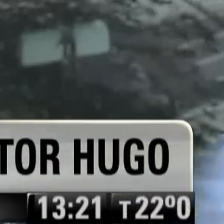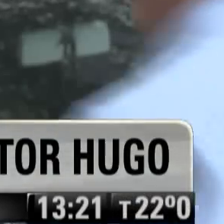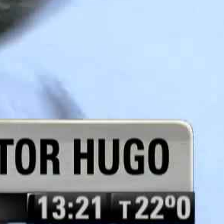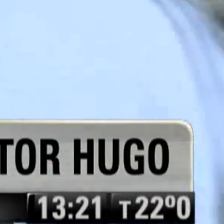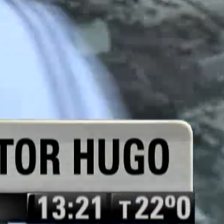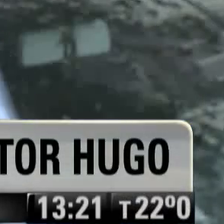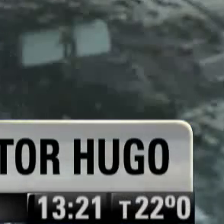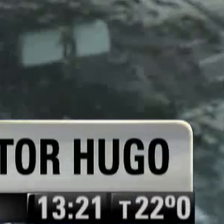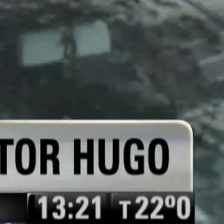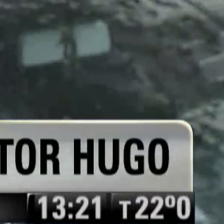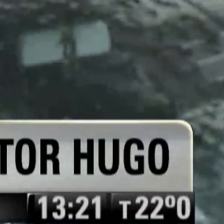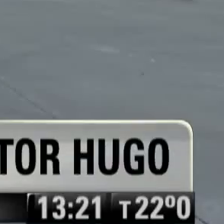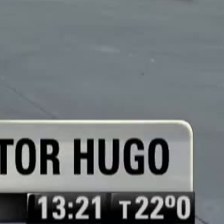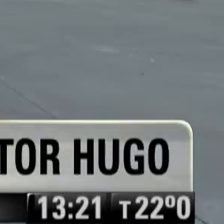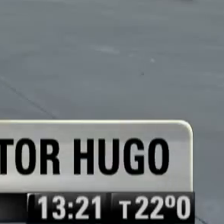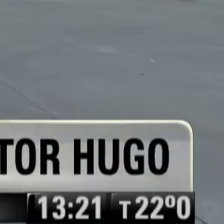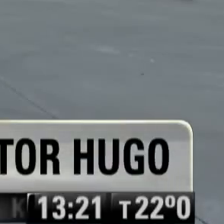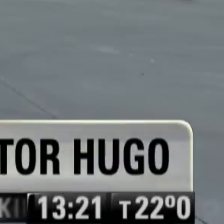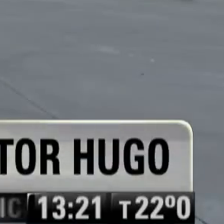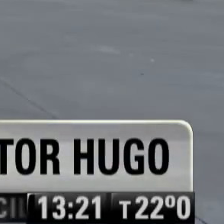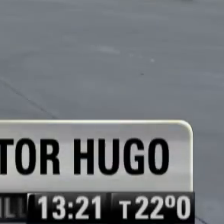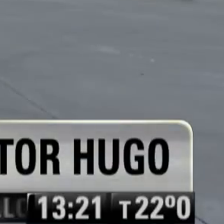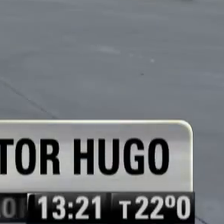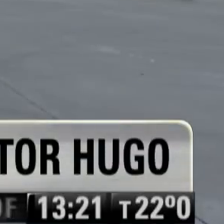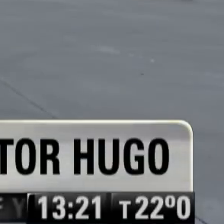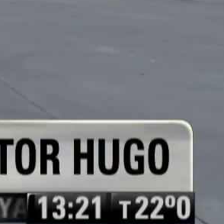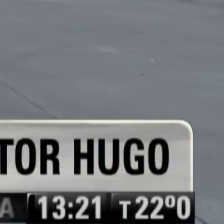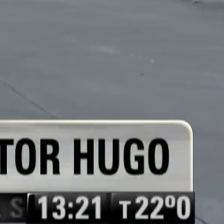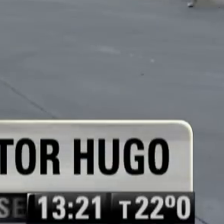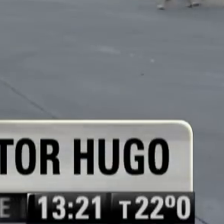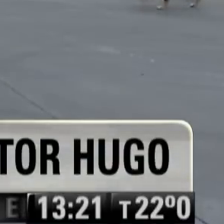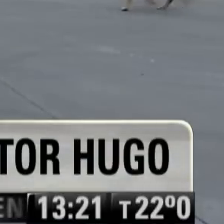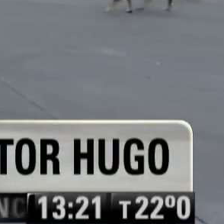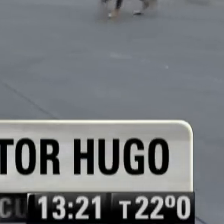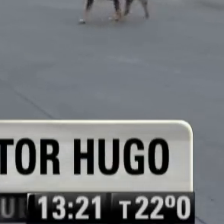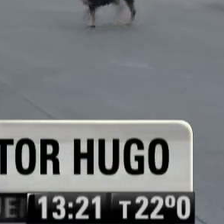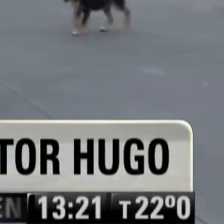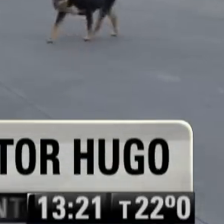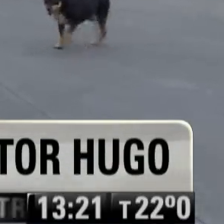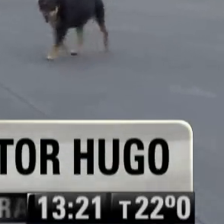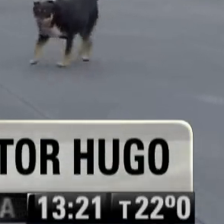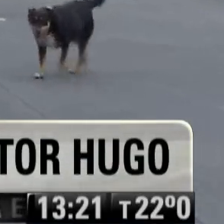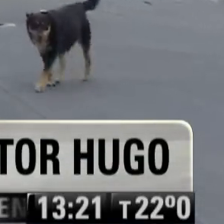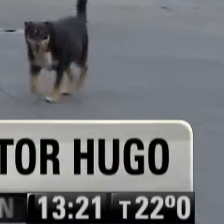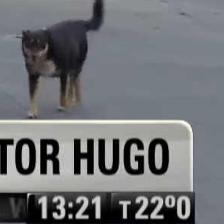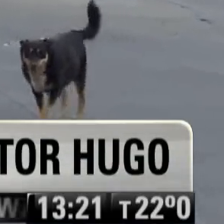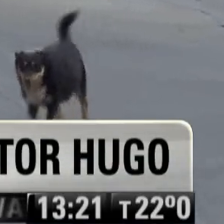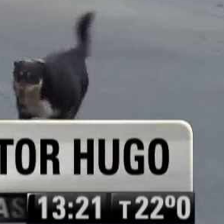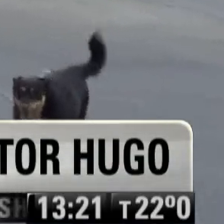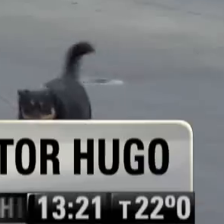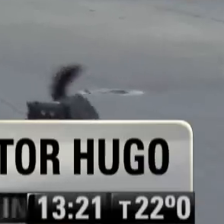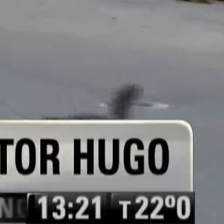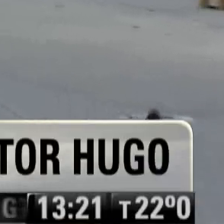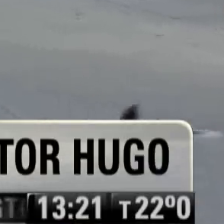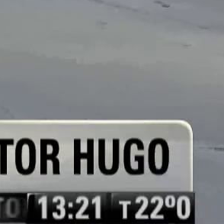cosas tranquilamente separando a a esa parte de la ciudad y eh nosotros queríamos filmar